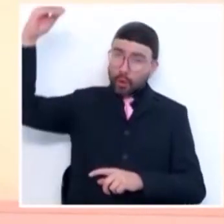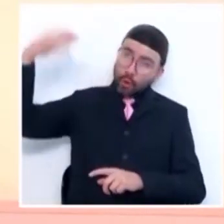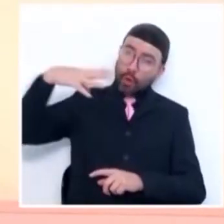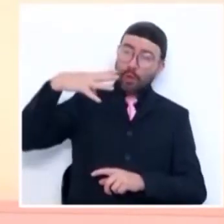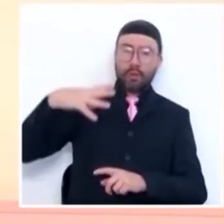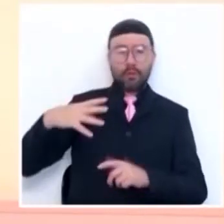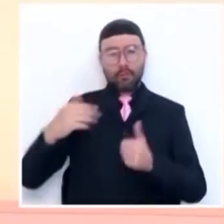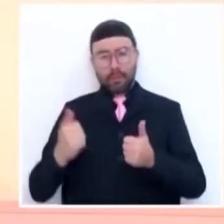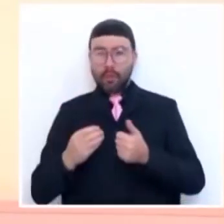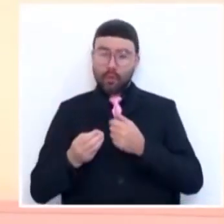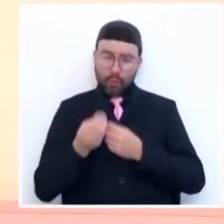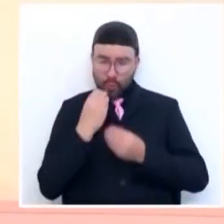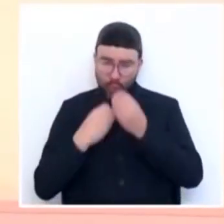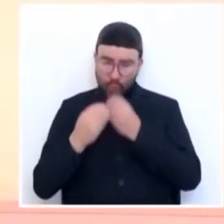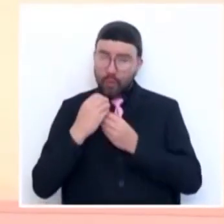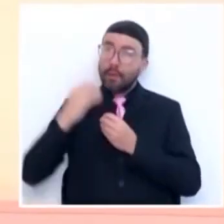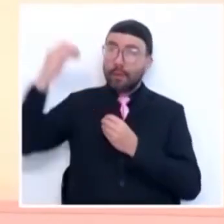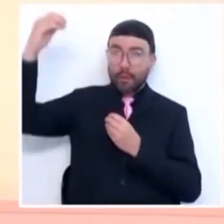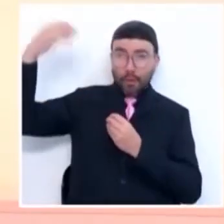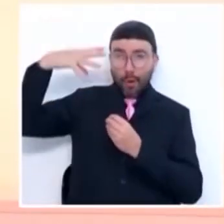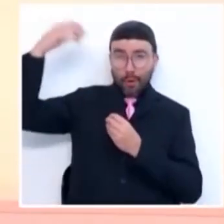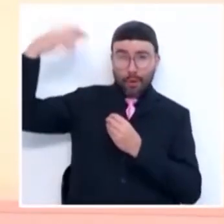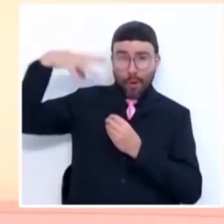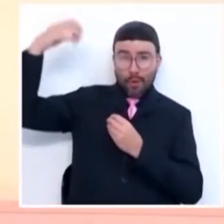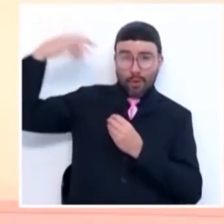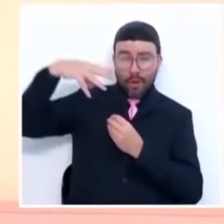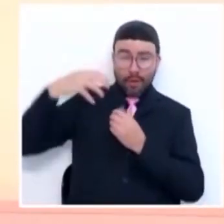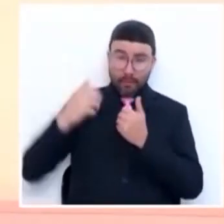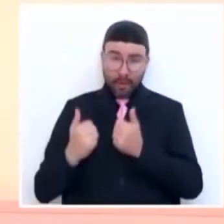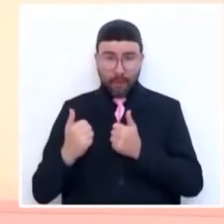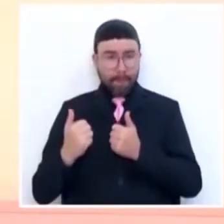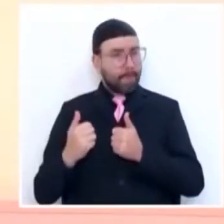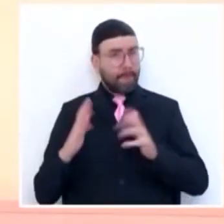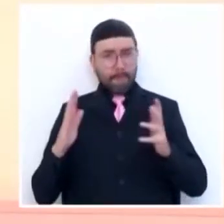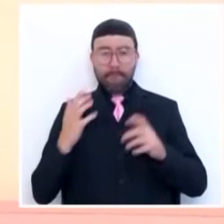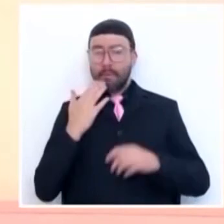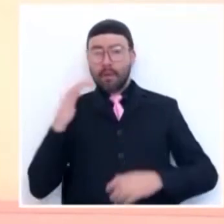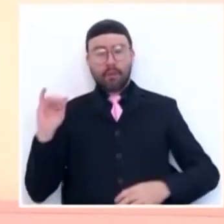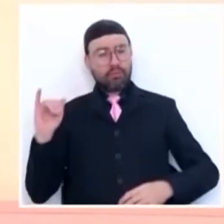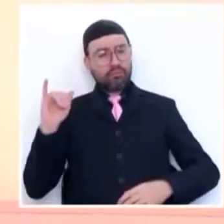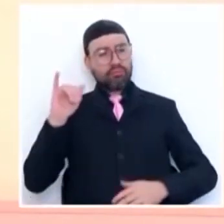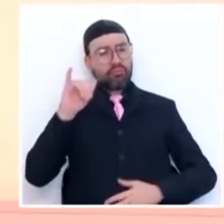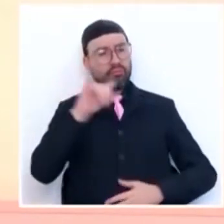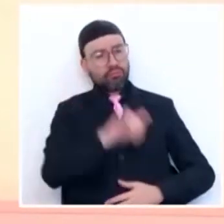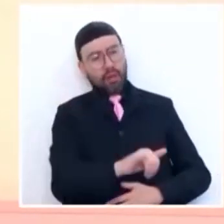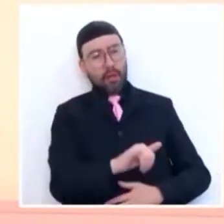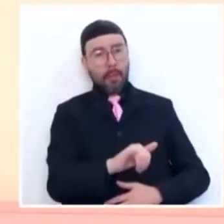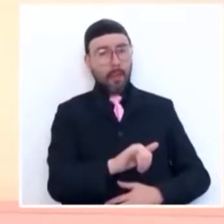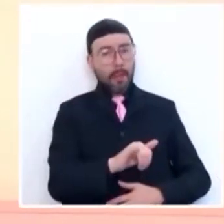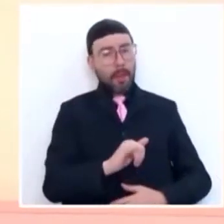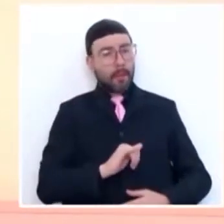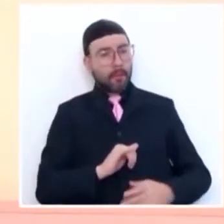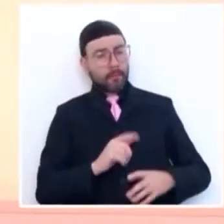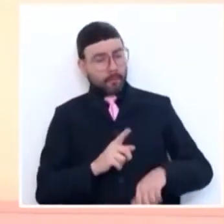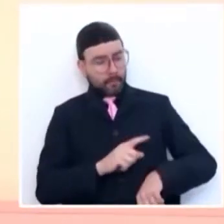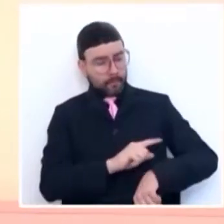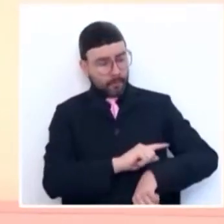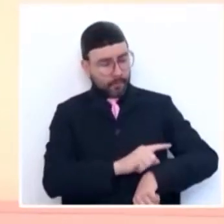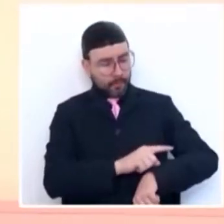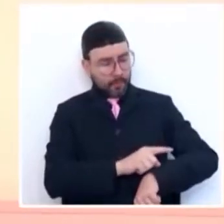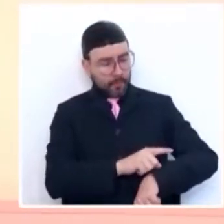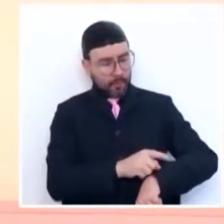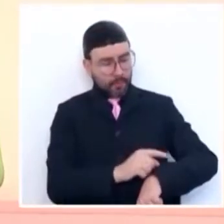bien alimentadito con la luz solar, usted llega al aeropuerto destino, cuadra las manecillas del